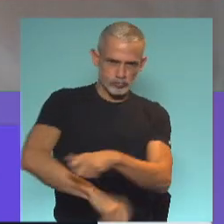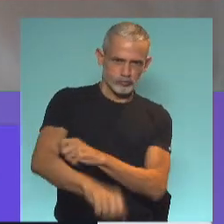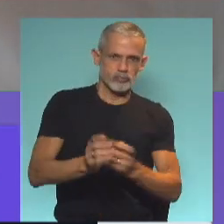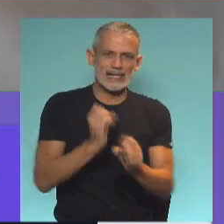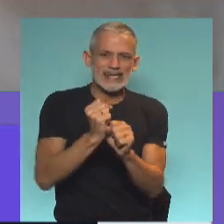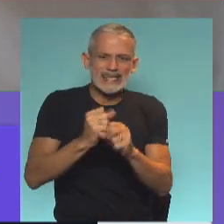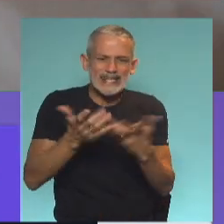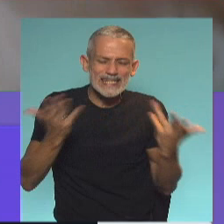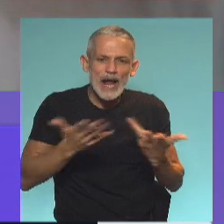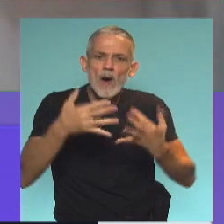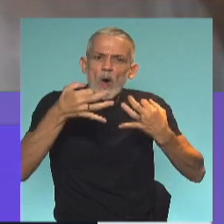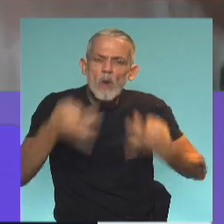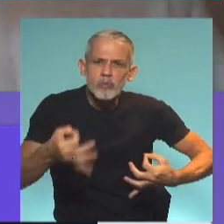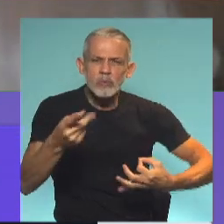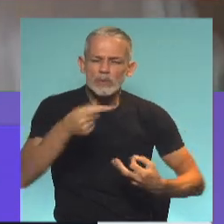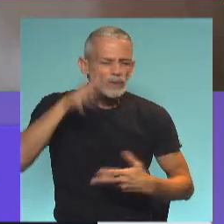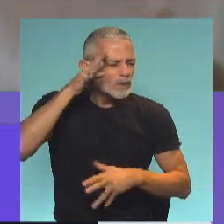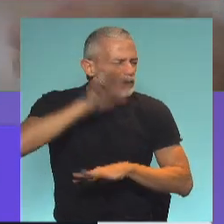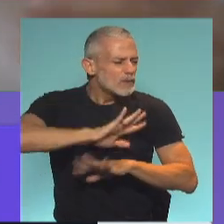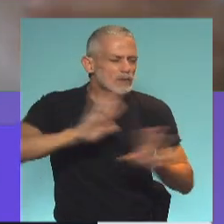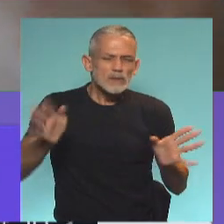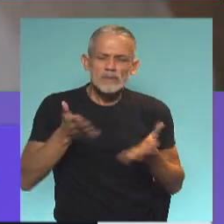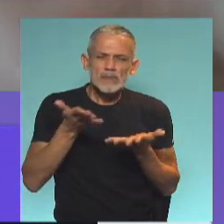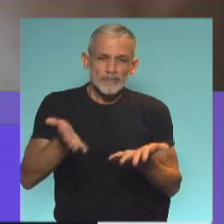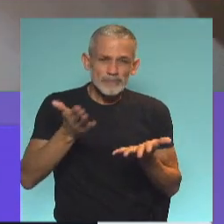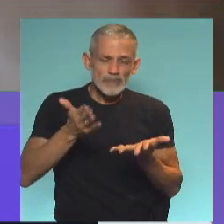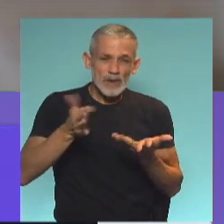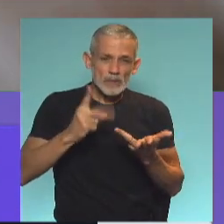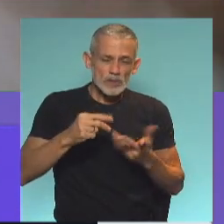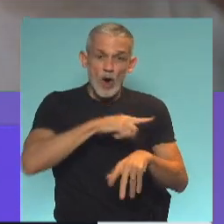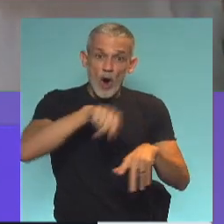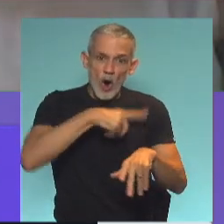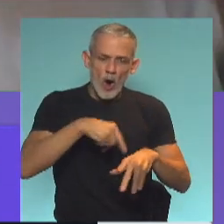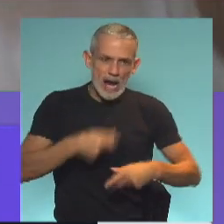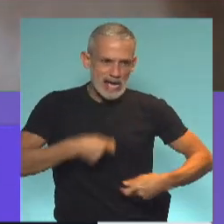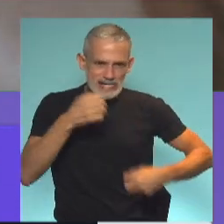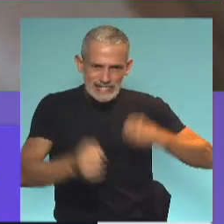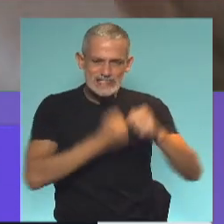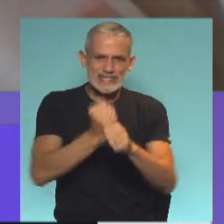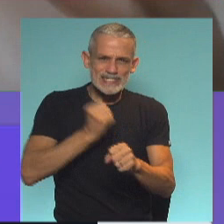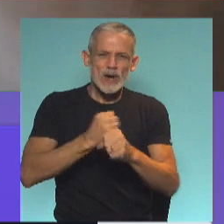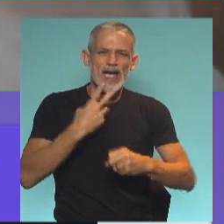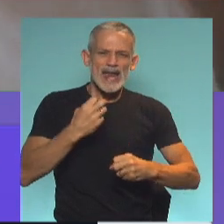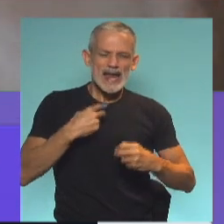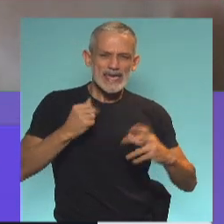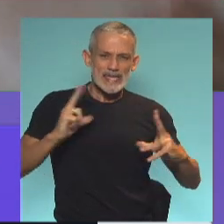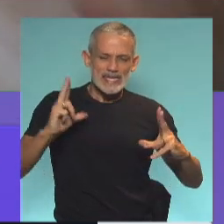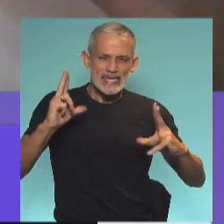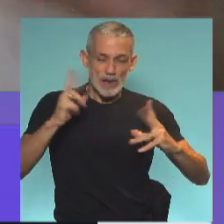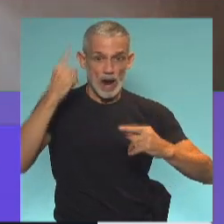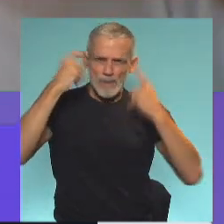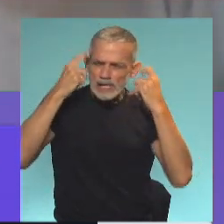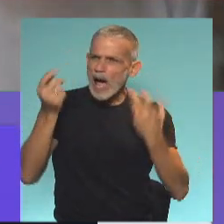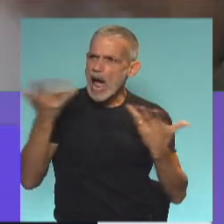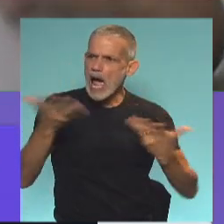un trabajo digamos, de mucha inversión hora hombre, de mucha energía, de mucho aprendizaje,